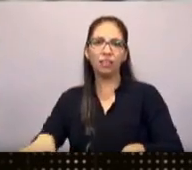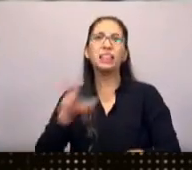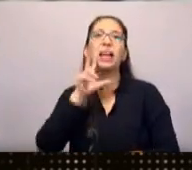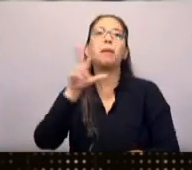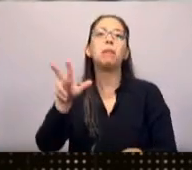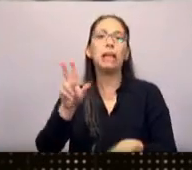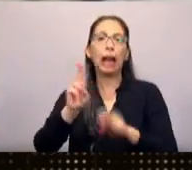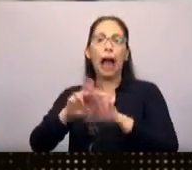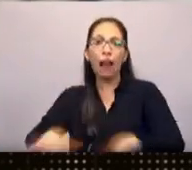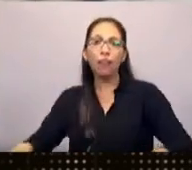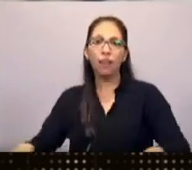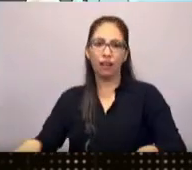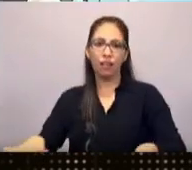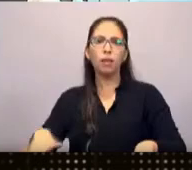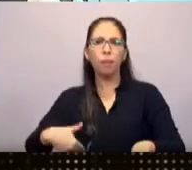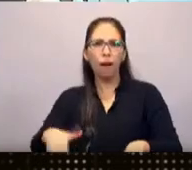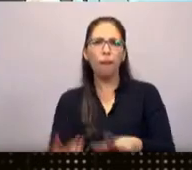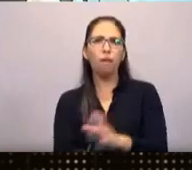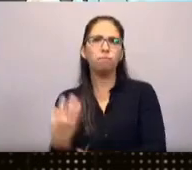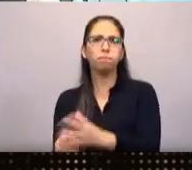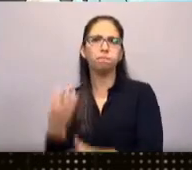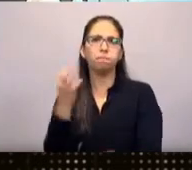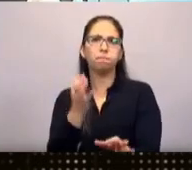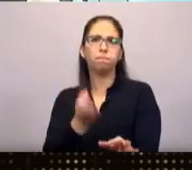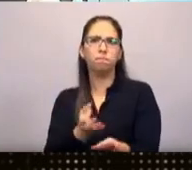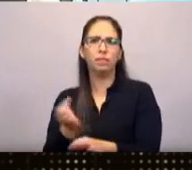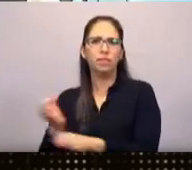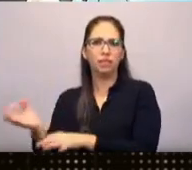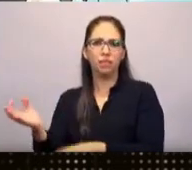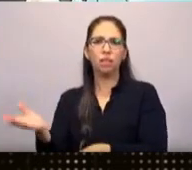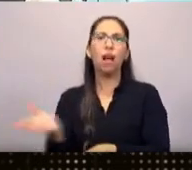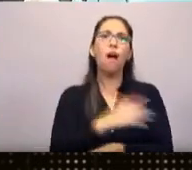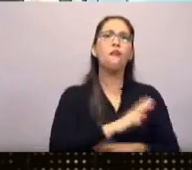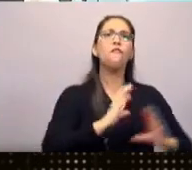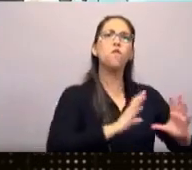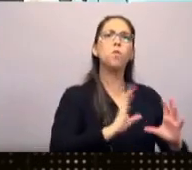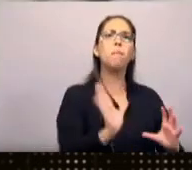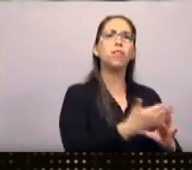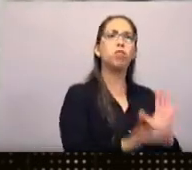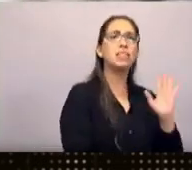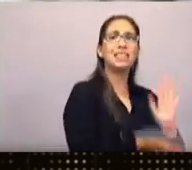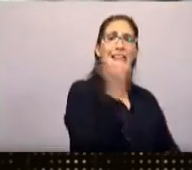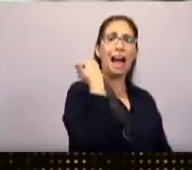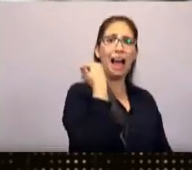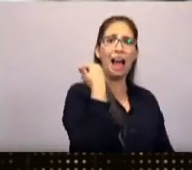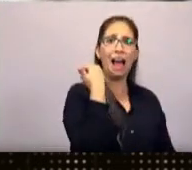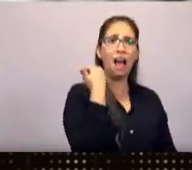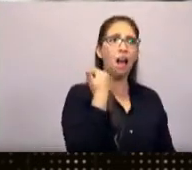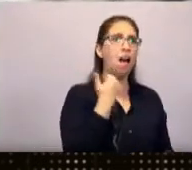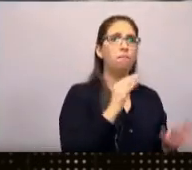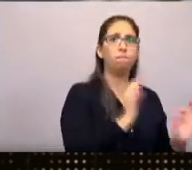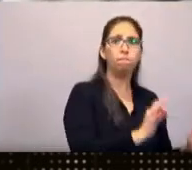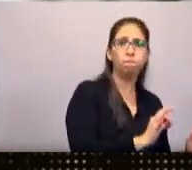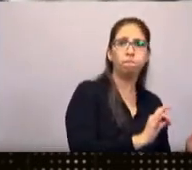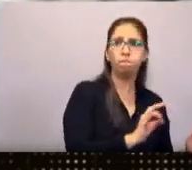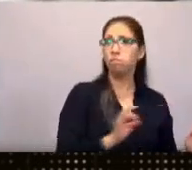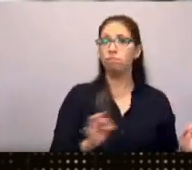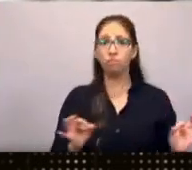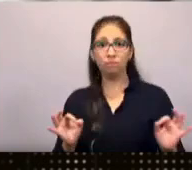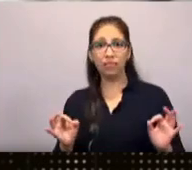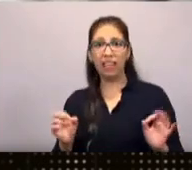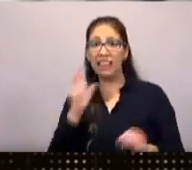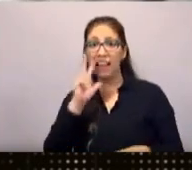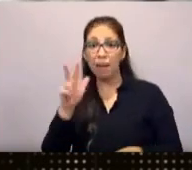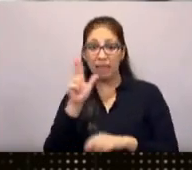Jardines de infantes anunciaron Vid cuando sacaban el fútbol para todos bueno Nos quedamos sin fútbol para todos nos quedamos sin